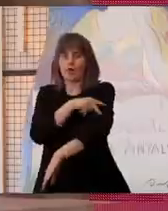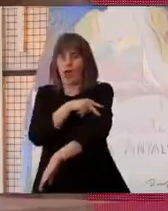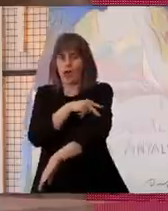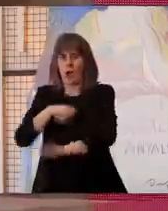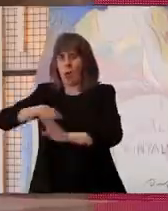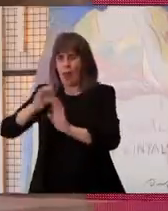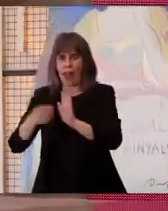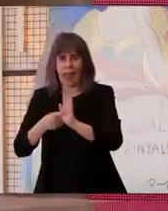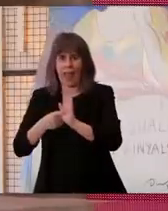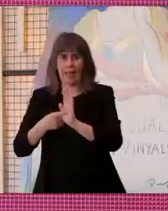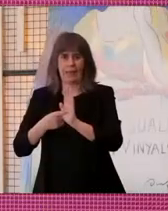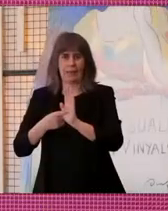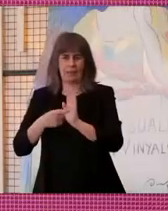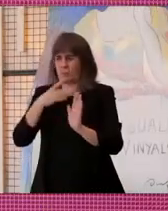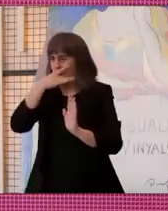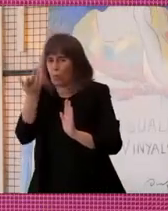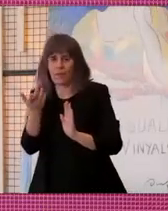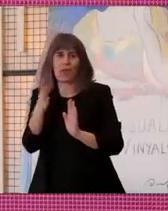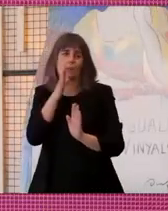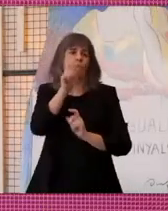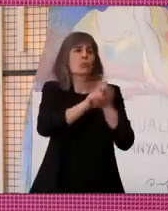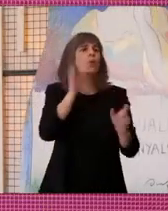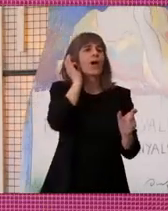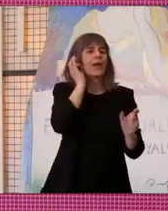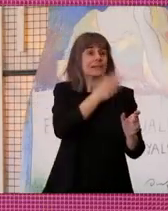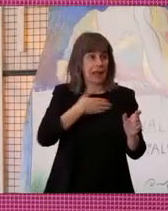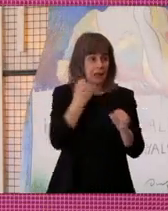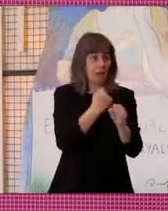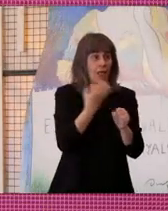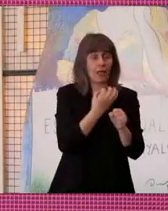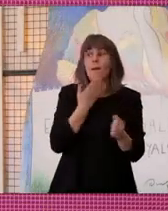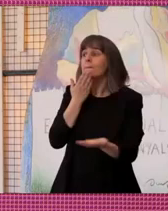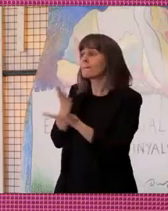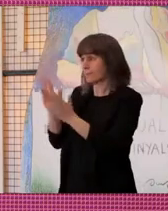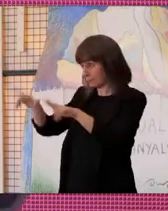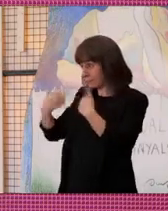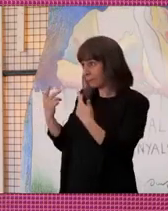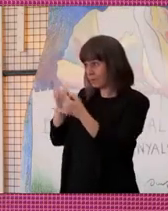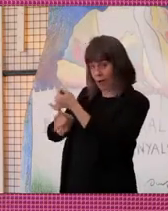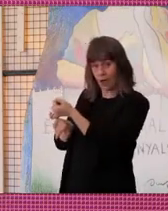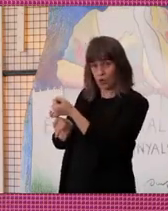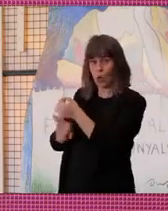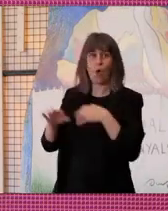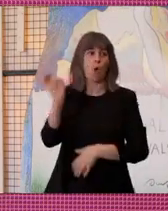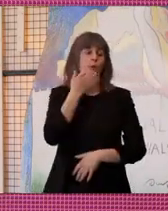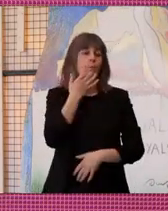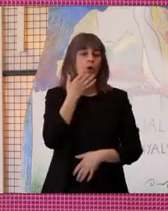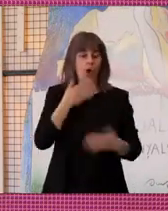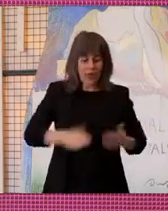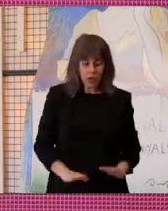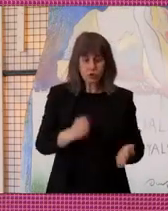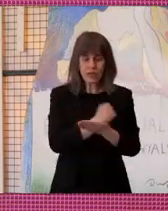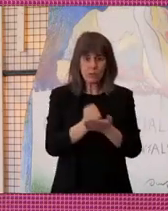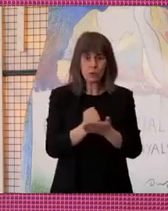pedir permiso a su marido para trabajar o que no podían firmar el pasaporte de sus hijos en fin